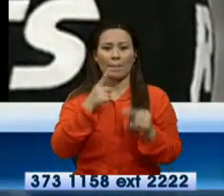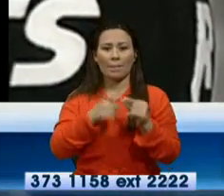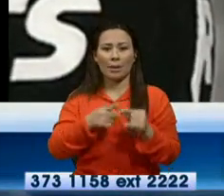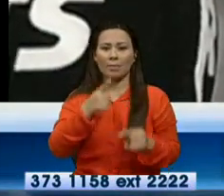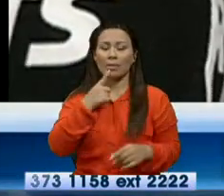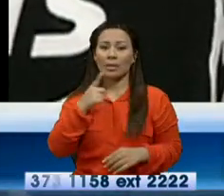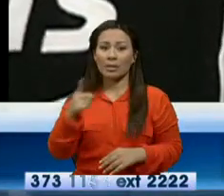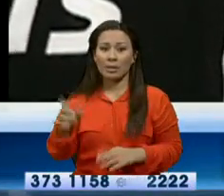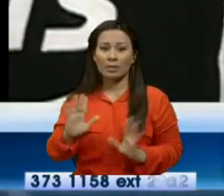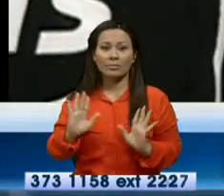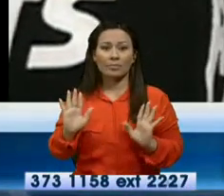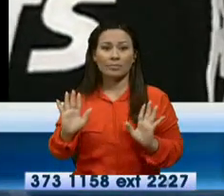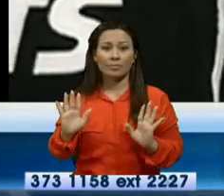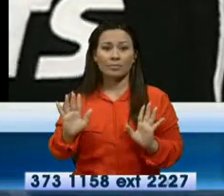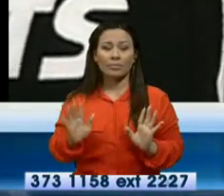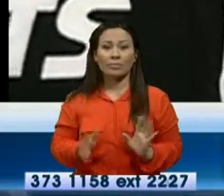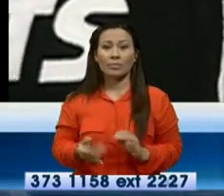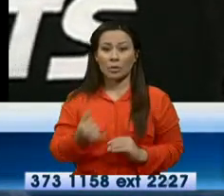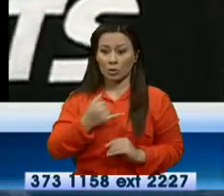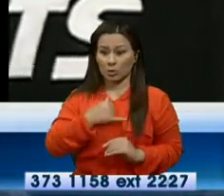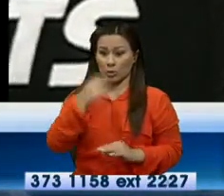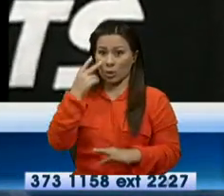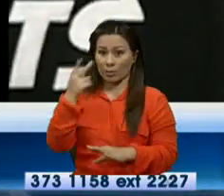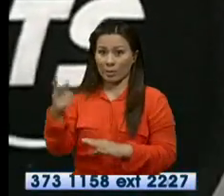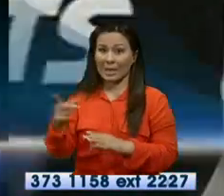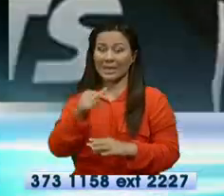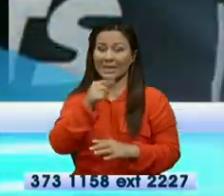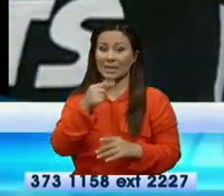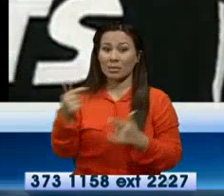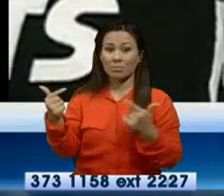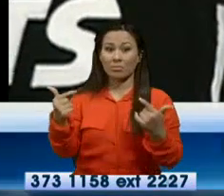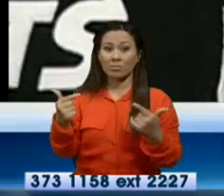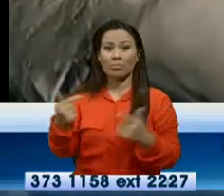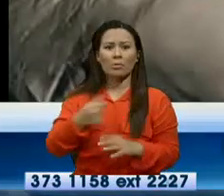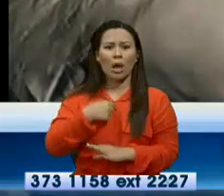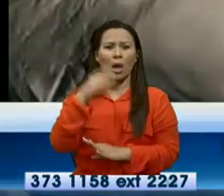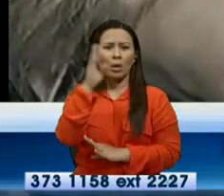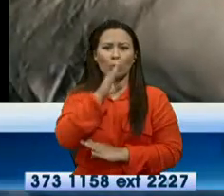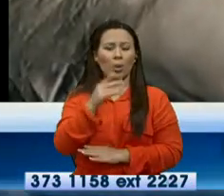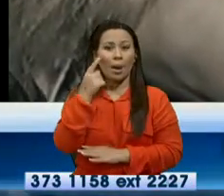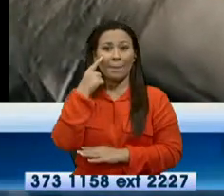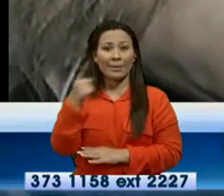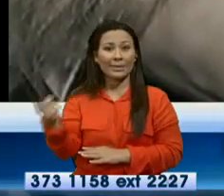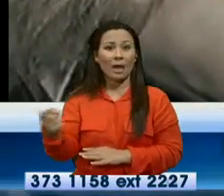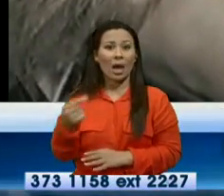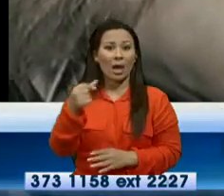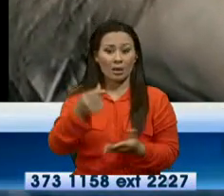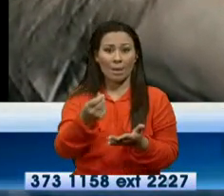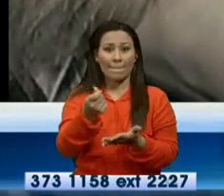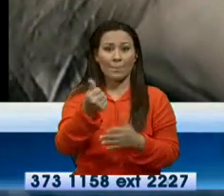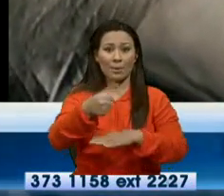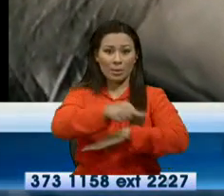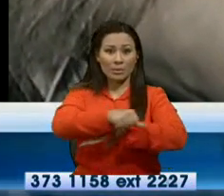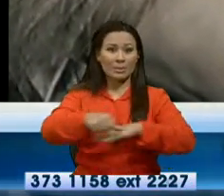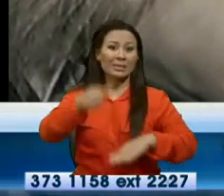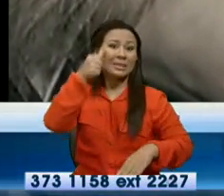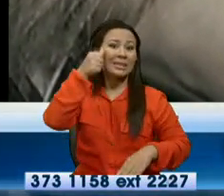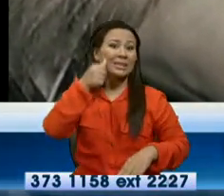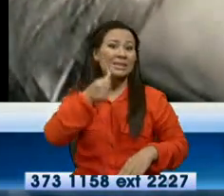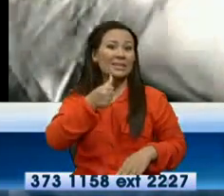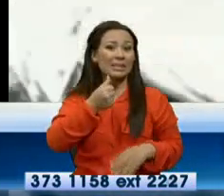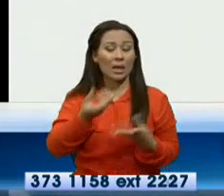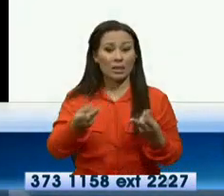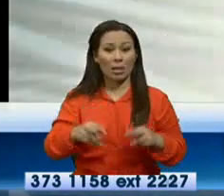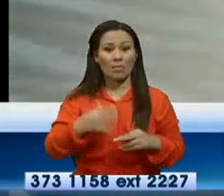a ella, el día que yo te vea, vamos a ver quién es quién. Pero nunca me imaginé que ella iba a ser traicionera y hacerme esto en la cara y